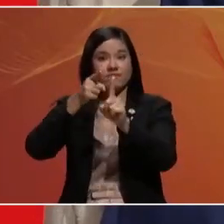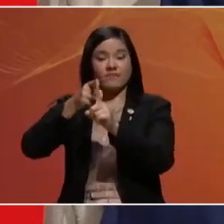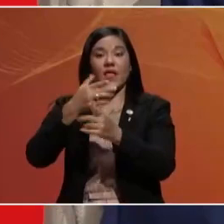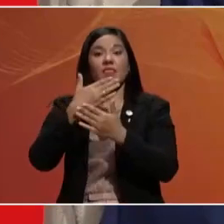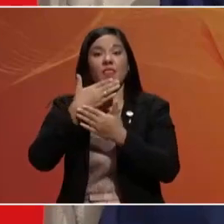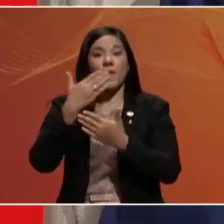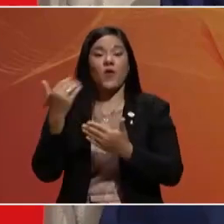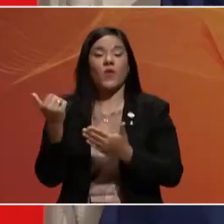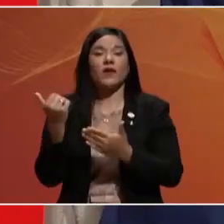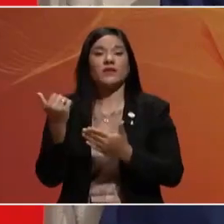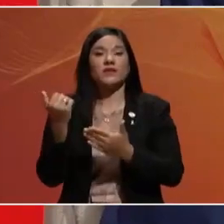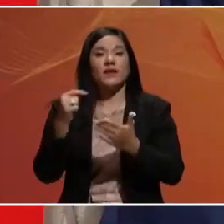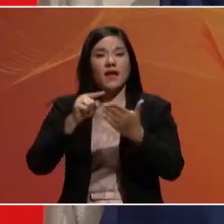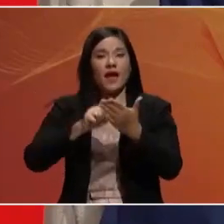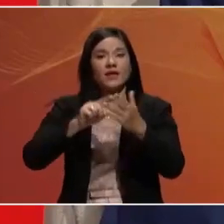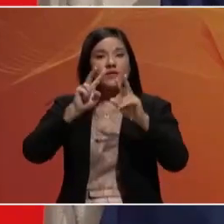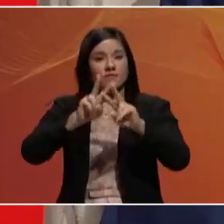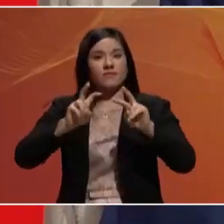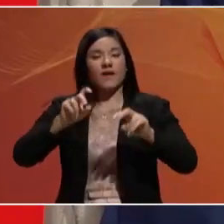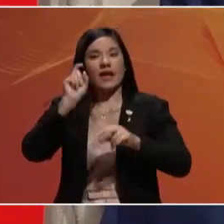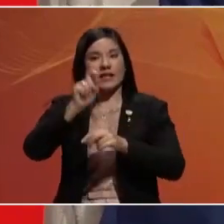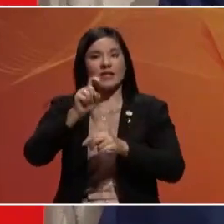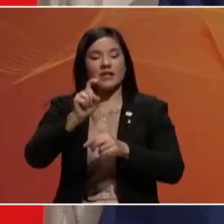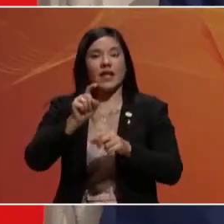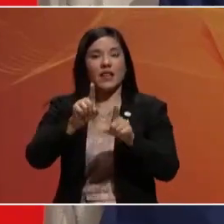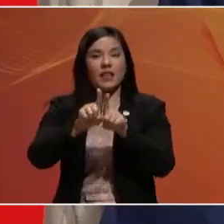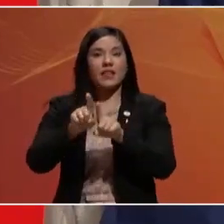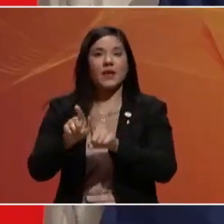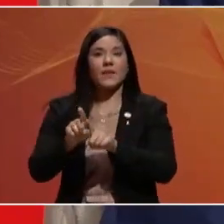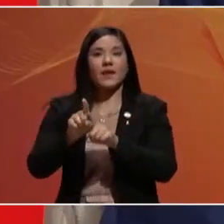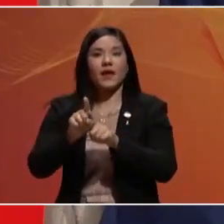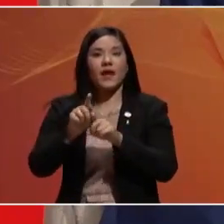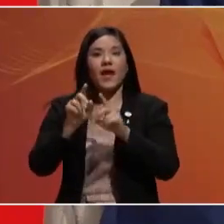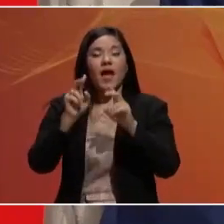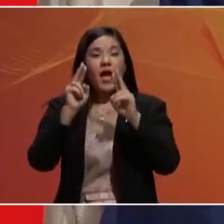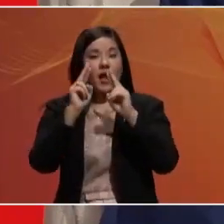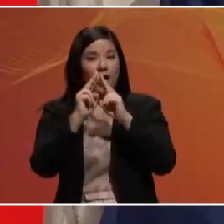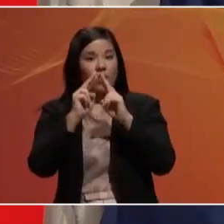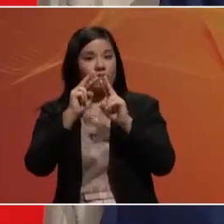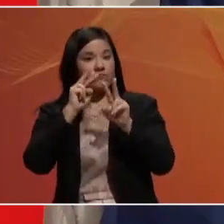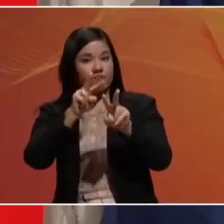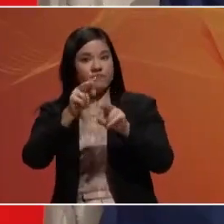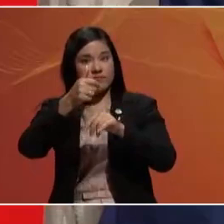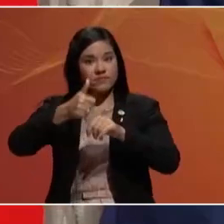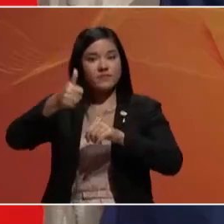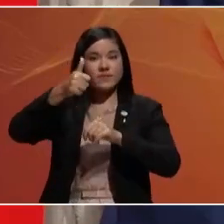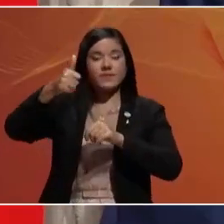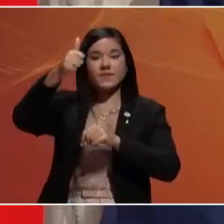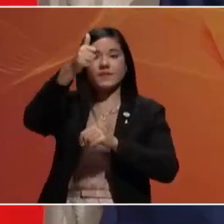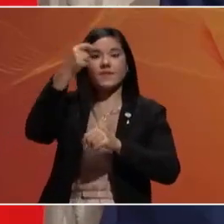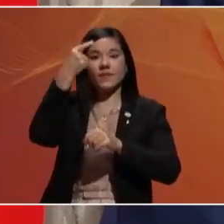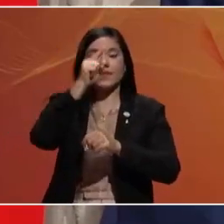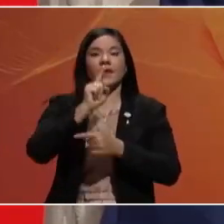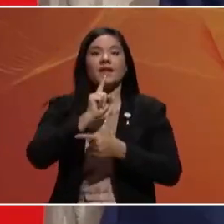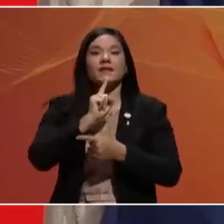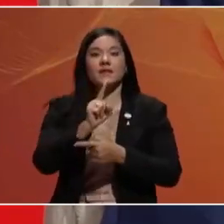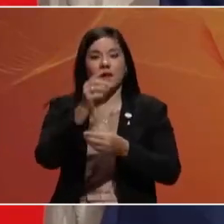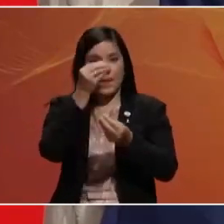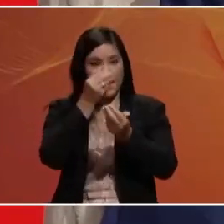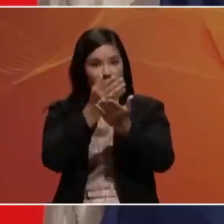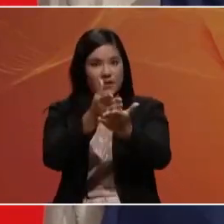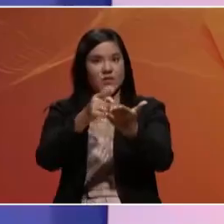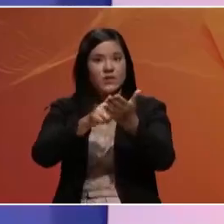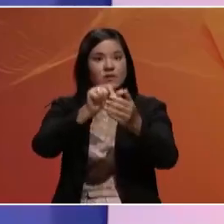de mejora en los casos que lo conlleven y reconocimientos en los casos también que sean merecidos los